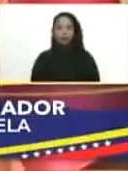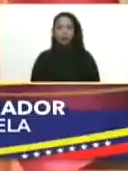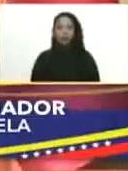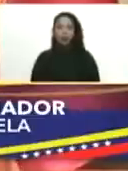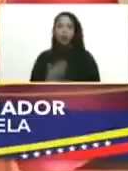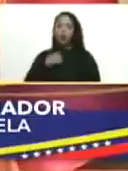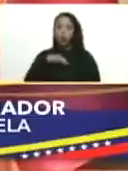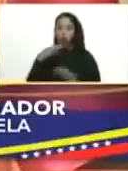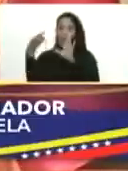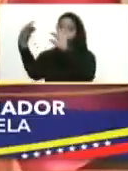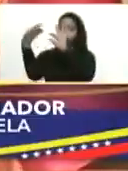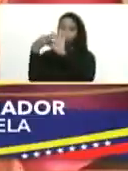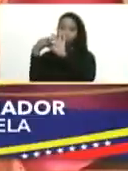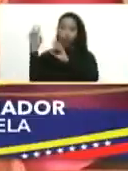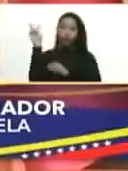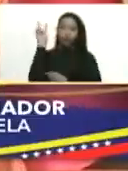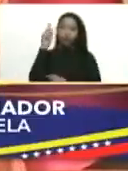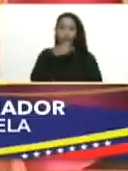Estamos unidos así,